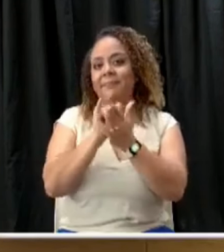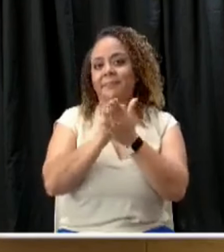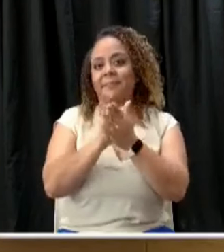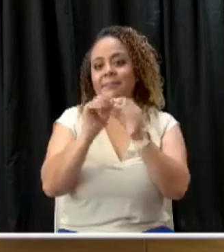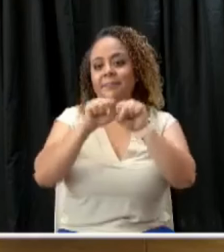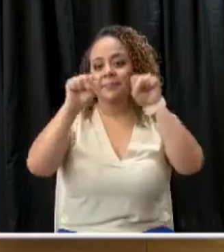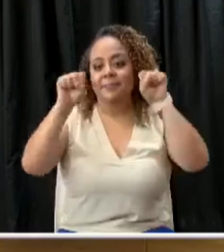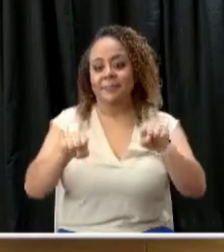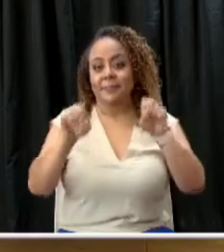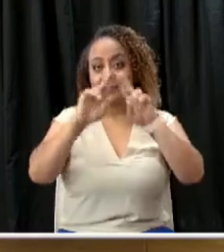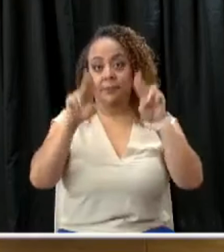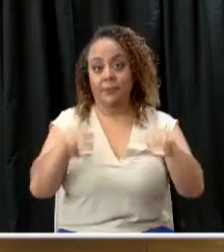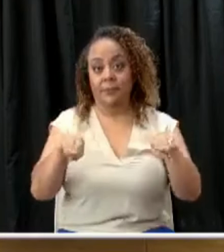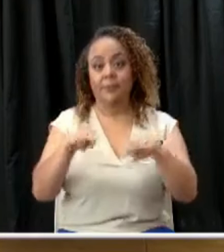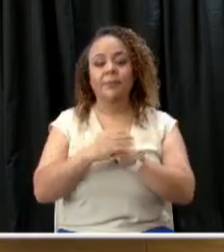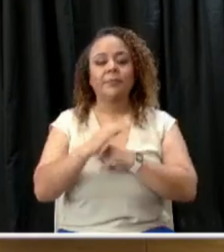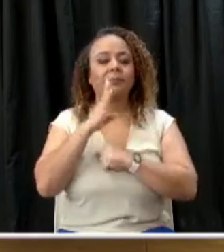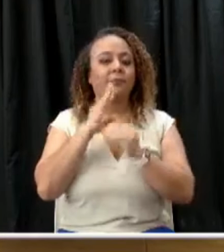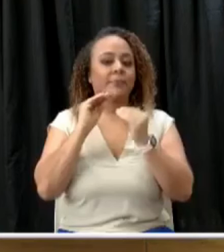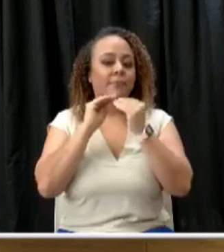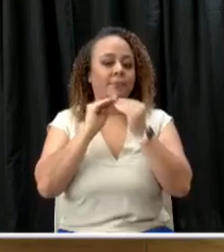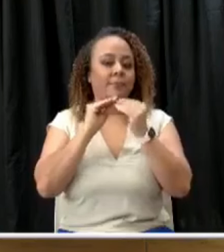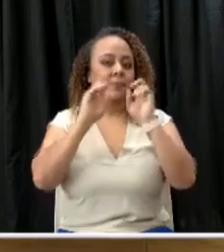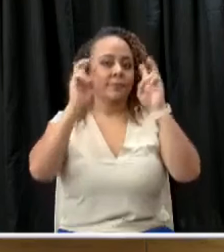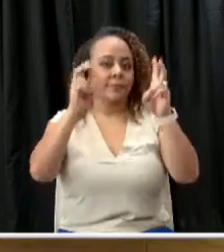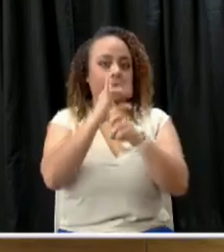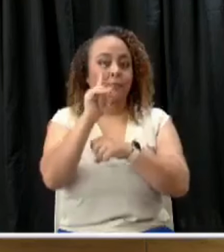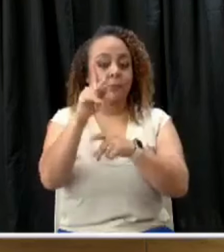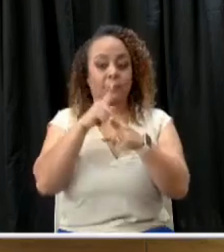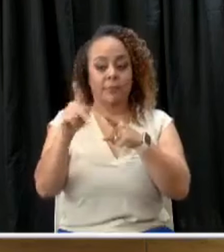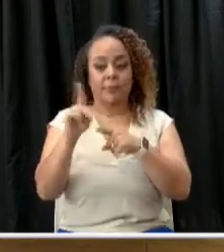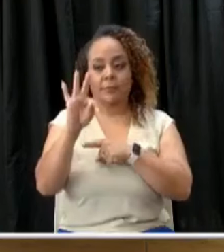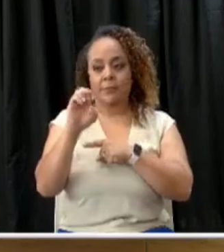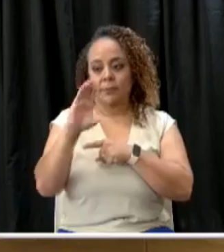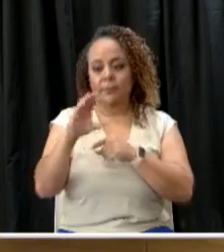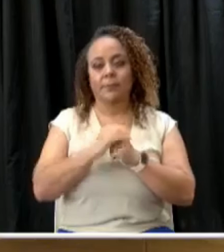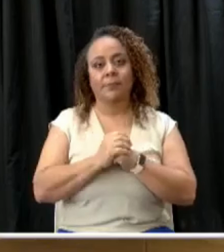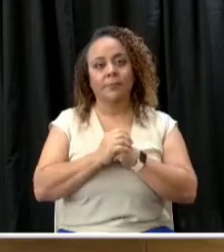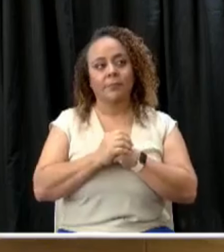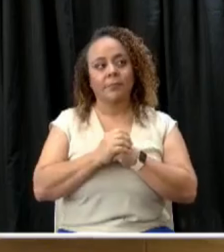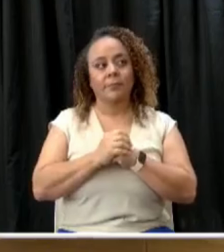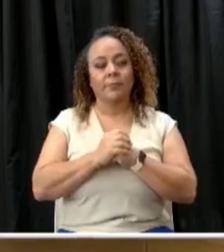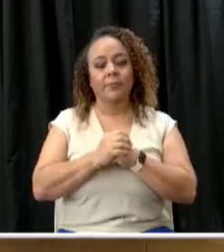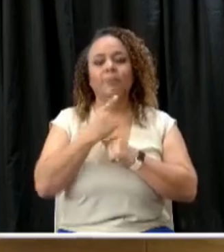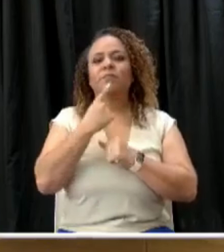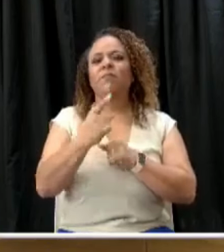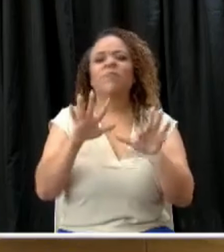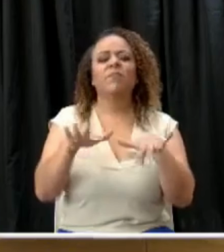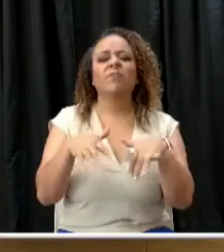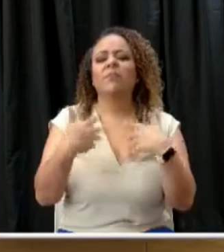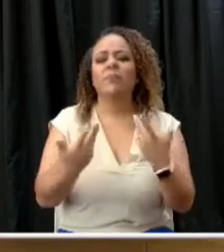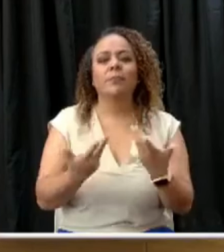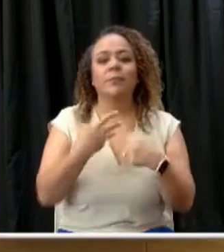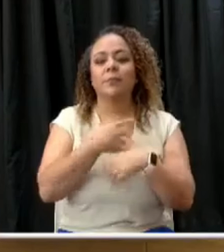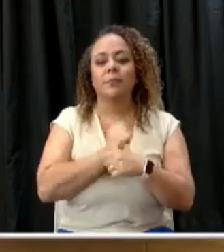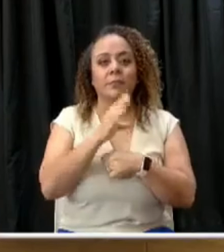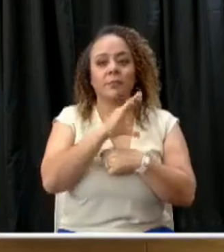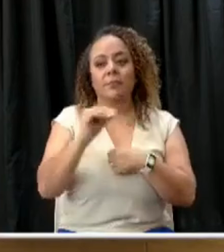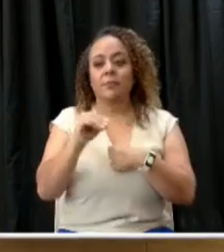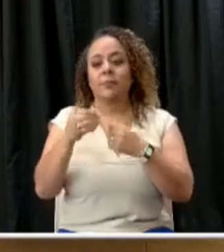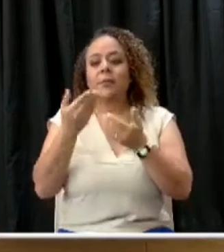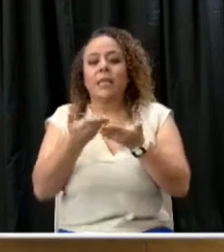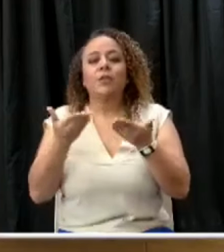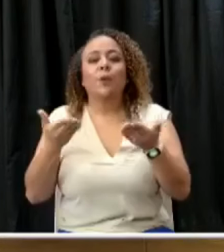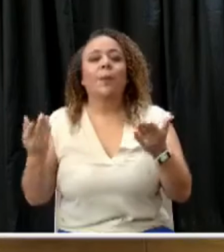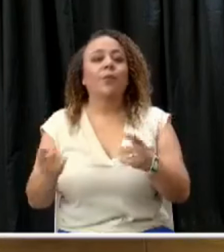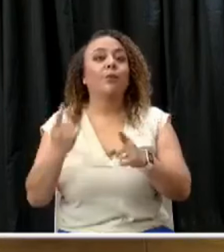hablar un poquito más sobre este tema y un profesional del tecnológico nos va a estar diciendo cómo se hace y cuáles son los